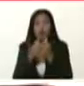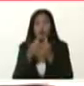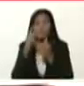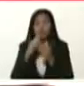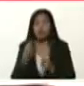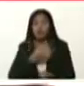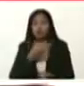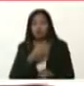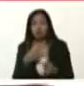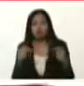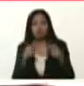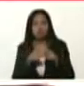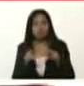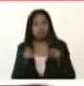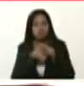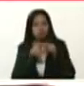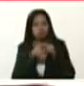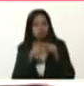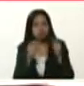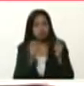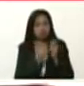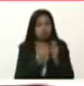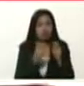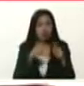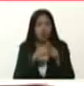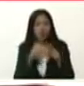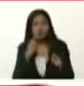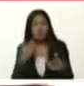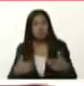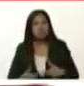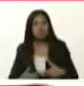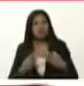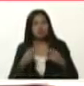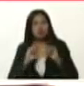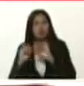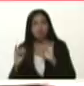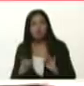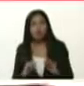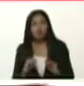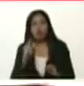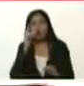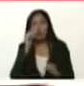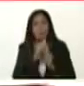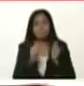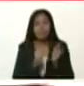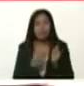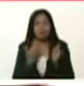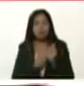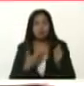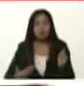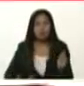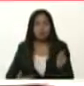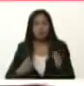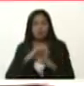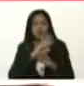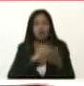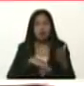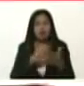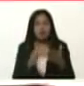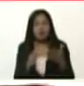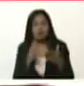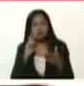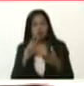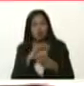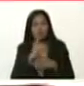social. Yo insisto mucho en esto, compañero Ricardo Menéndez, vicepresidente de Planificación, en el Plan